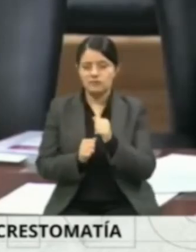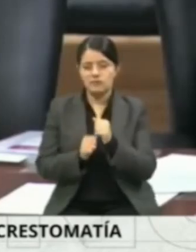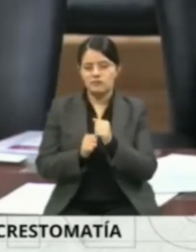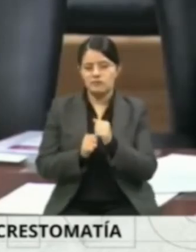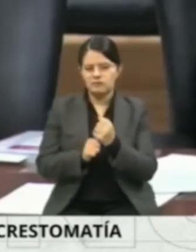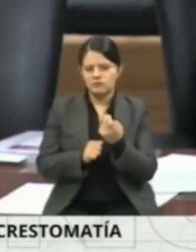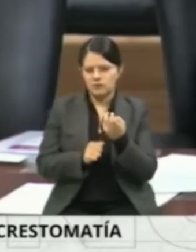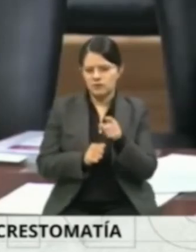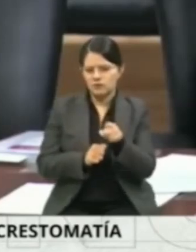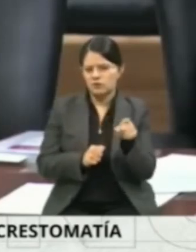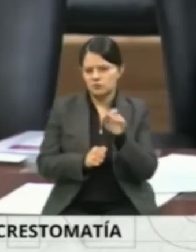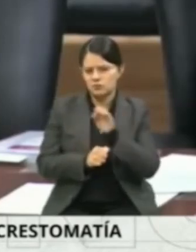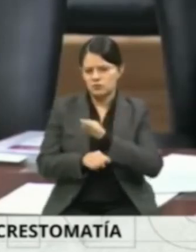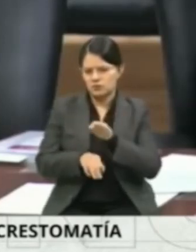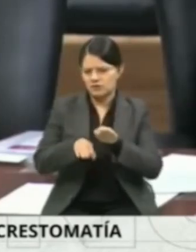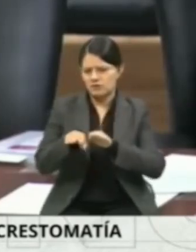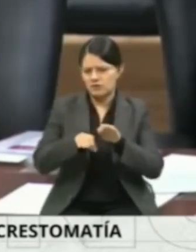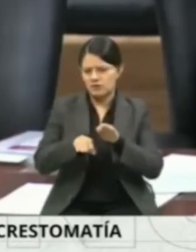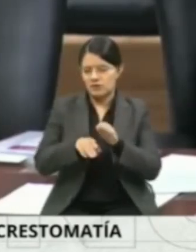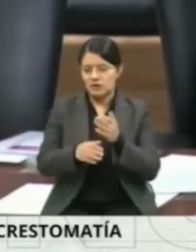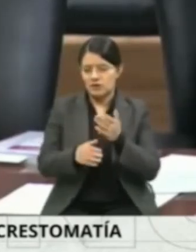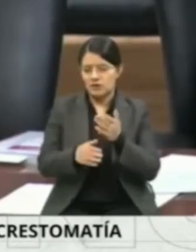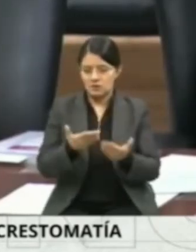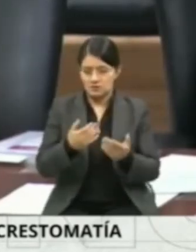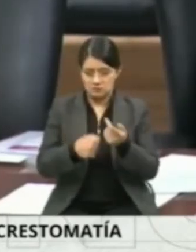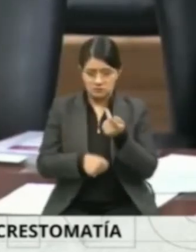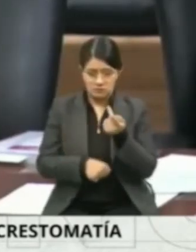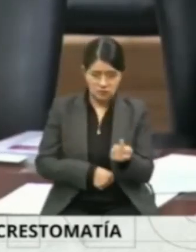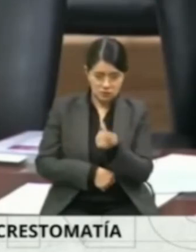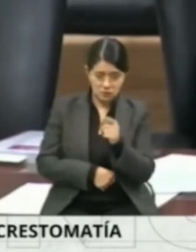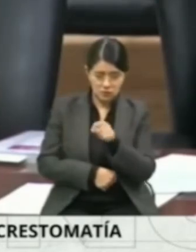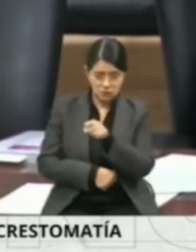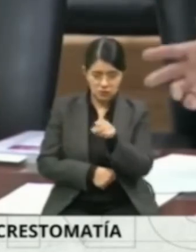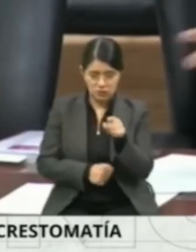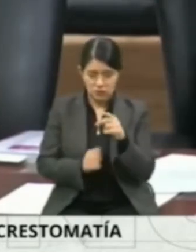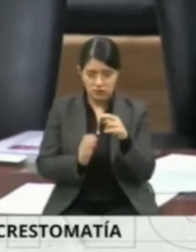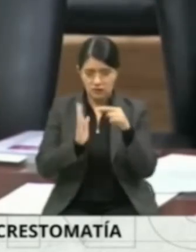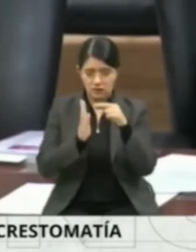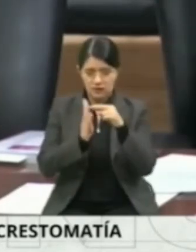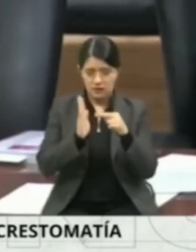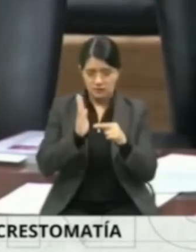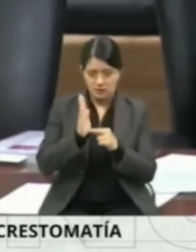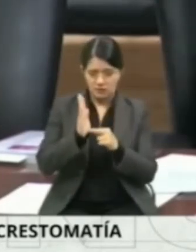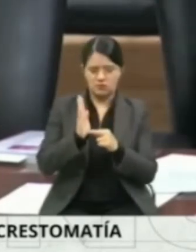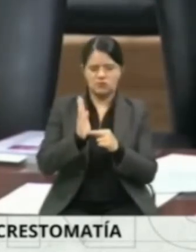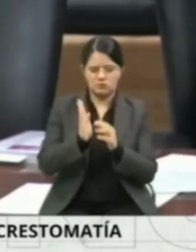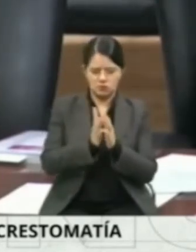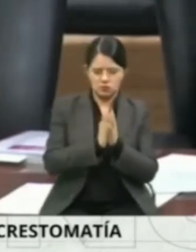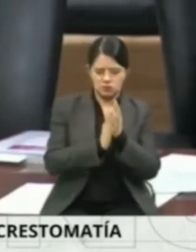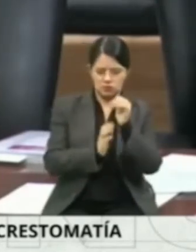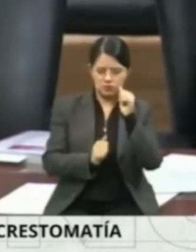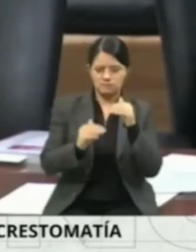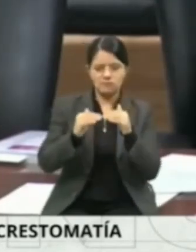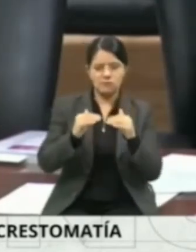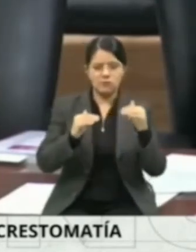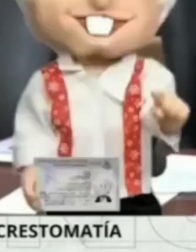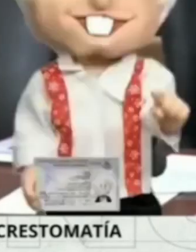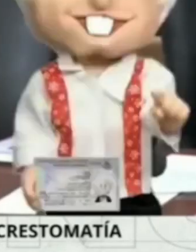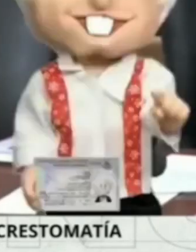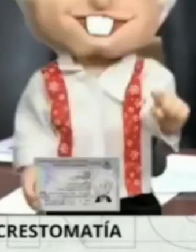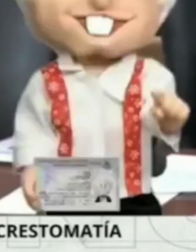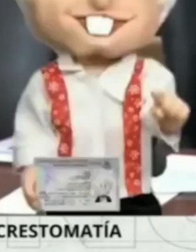preguntamos si está esto por encima del reglamento o por debajo del reglamento de